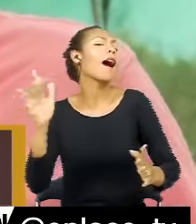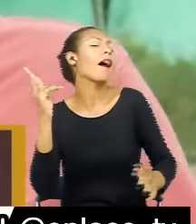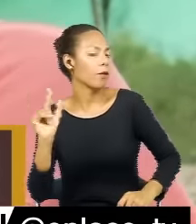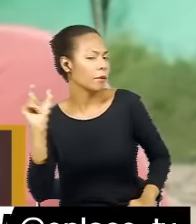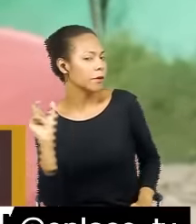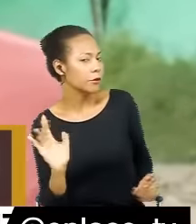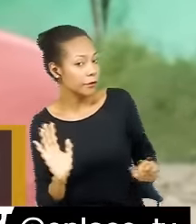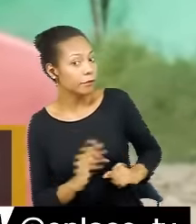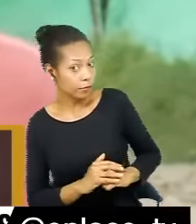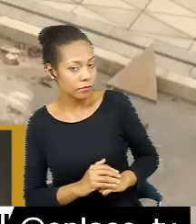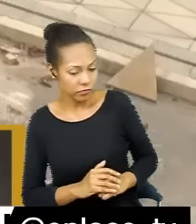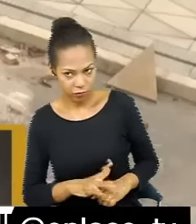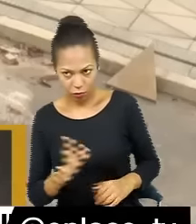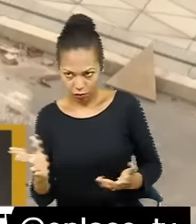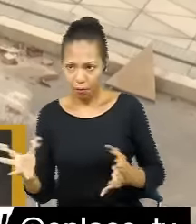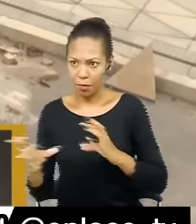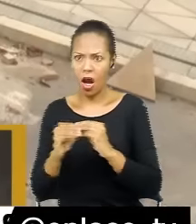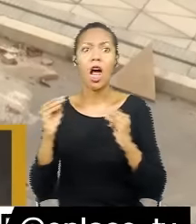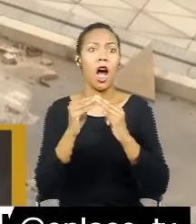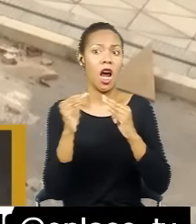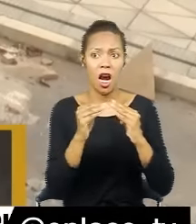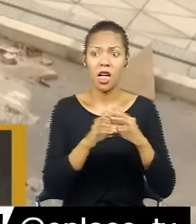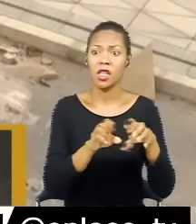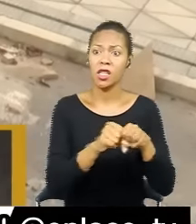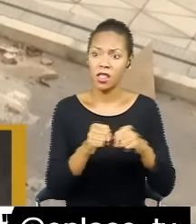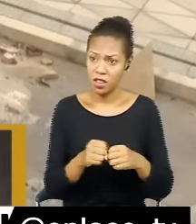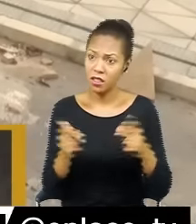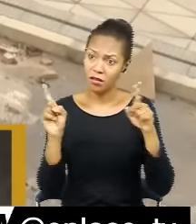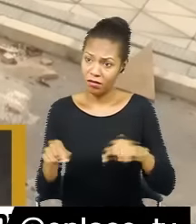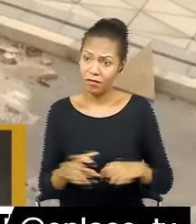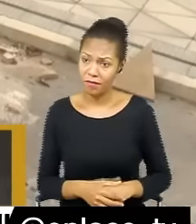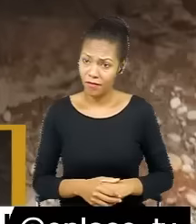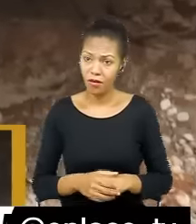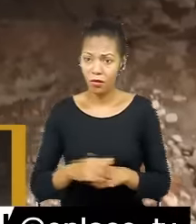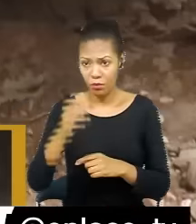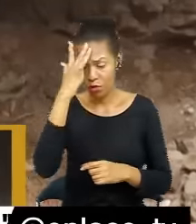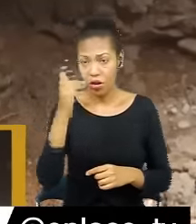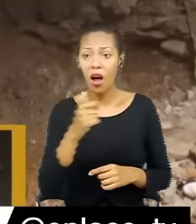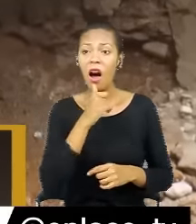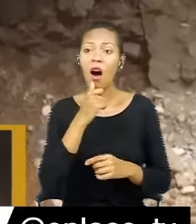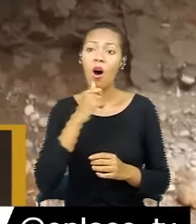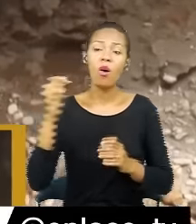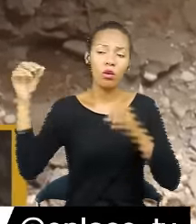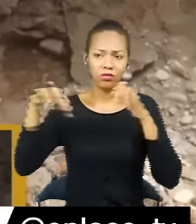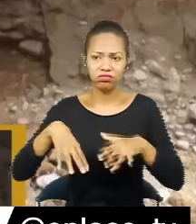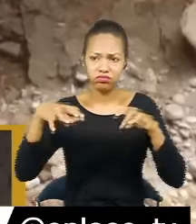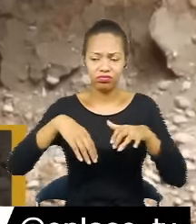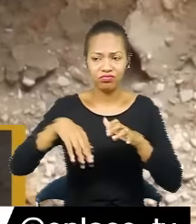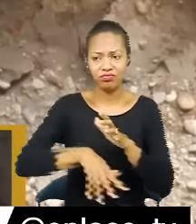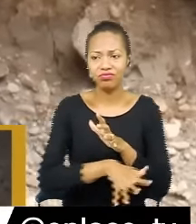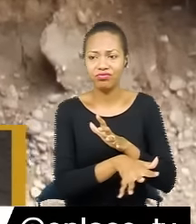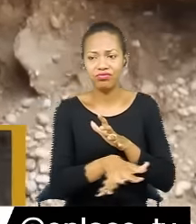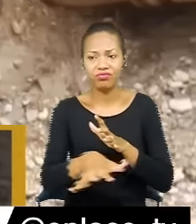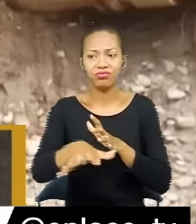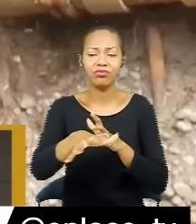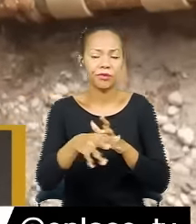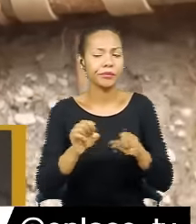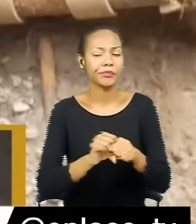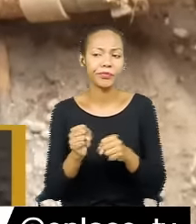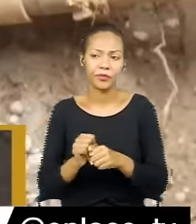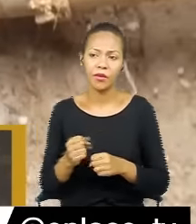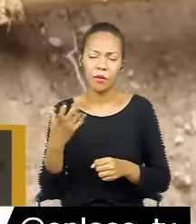que está perjudicando a los vecinos. Los vecinos aducen que la falla se presenta por filtraciones del lugar y por falta de atención oficial. El trabajo que se hizo hace